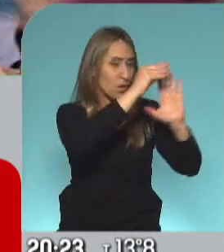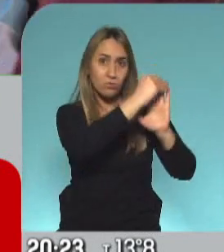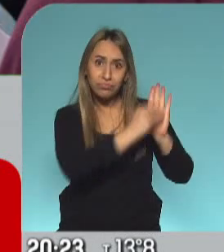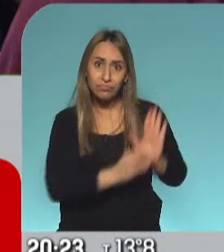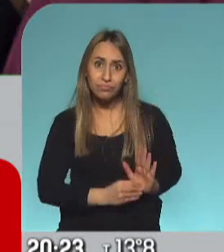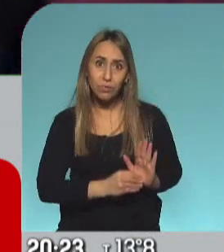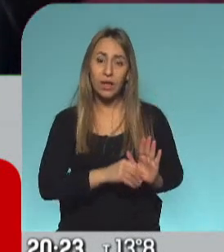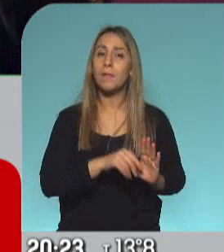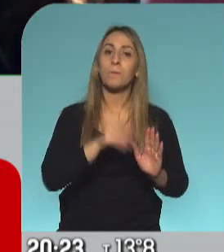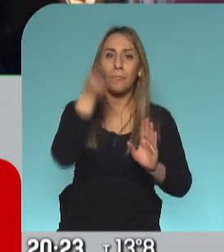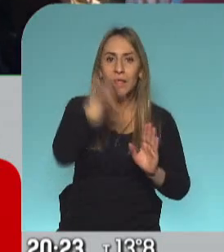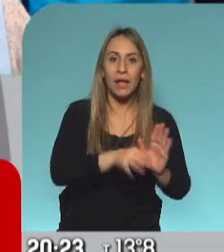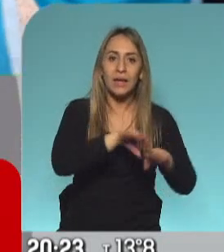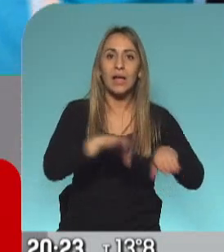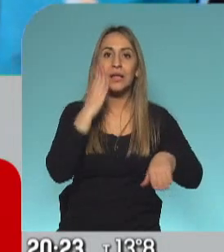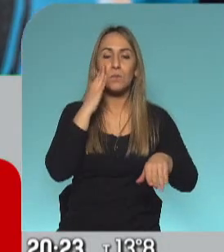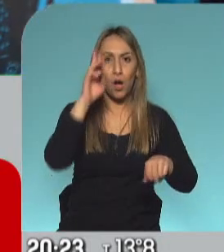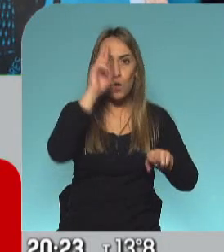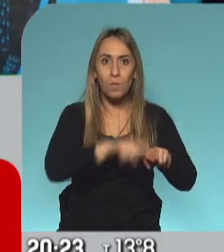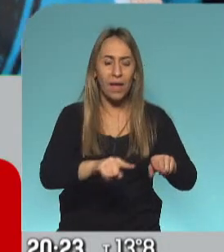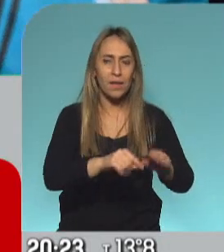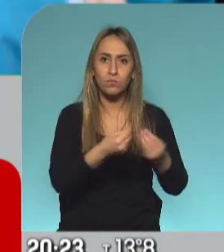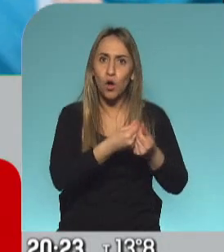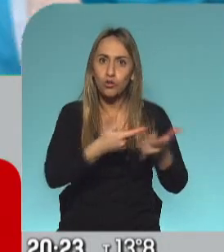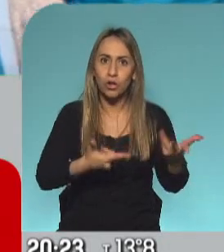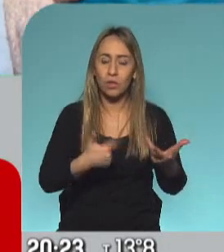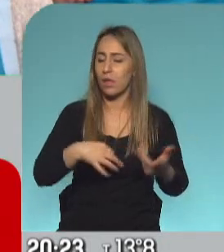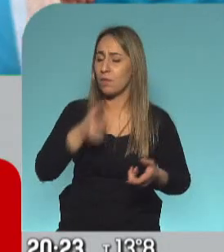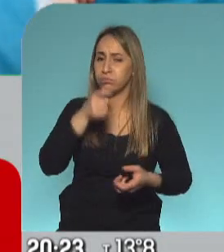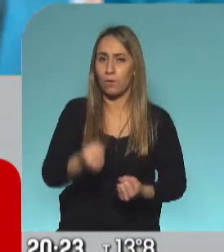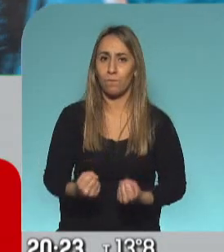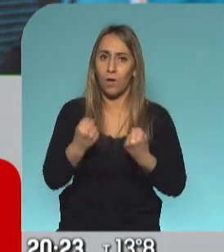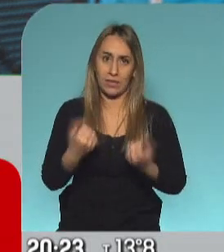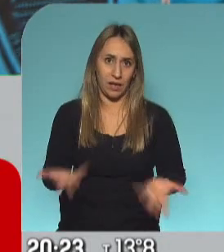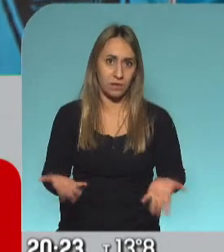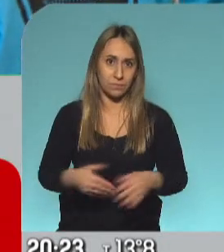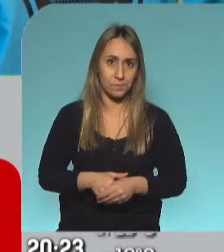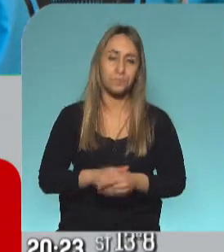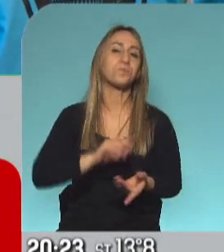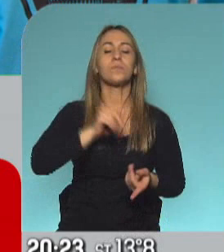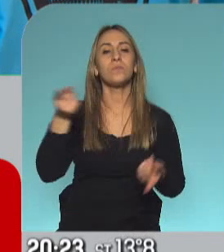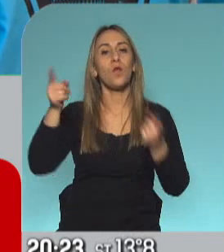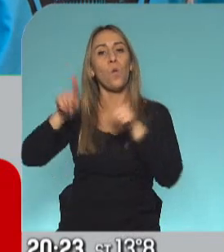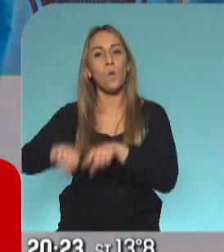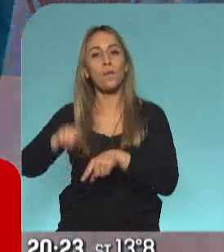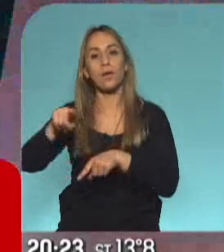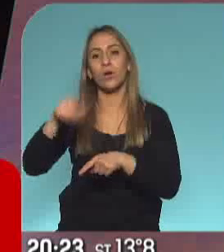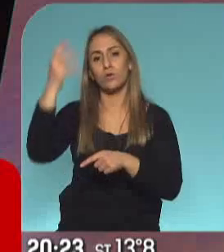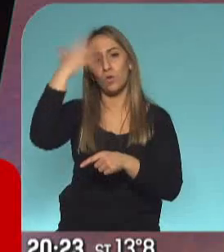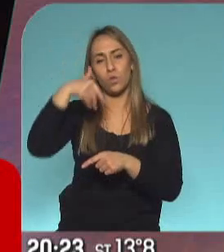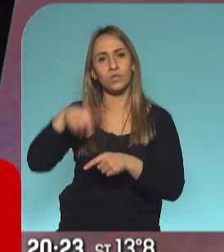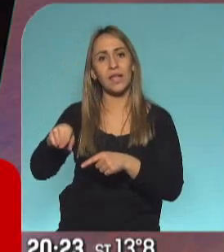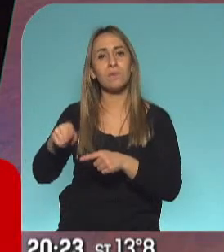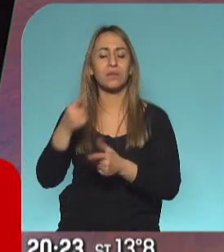porcentaje de las camas son firmes. Volvemos a lo político de esta marcha, Lucía, con repercusiones o con mensajes que incluso se empezaron a